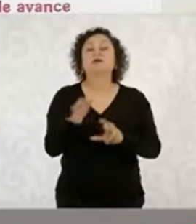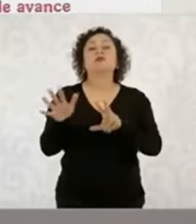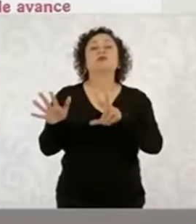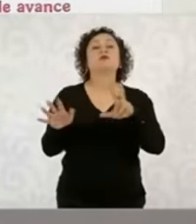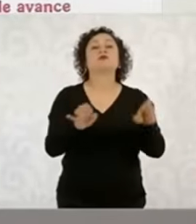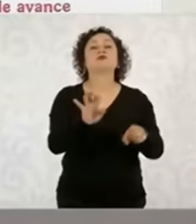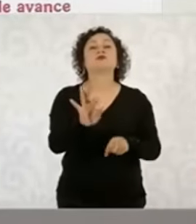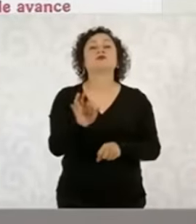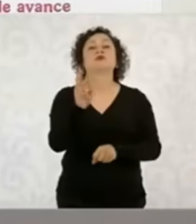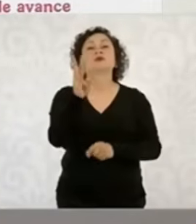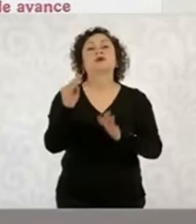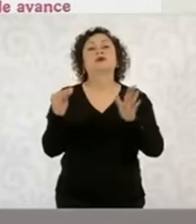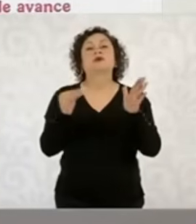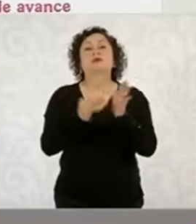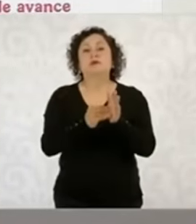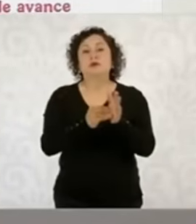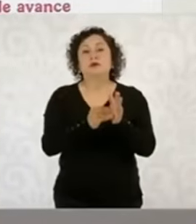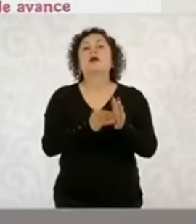emproblemadas.